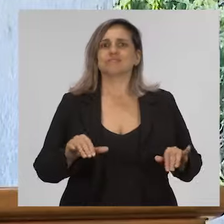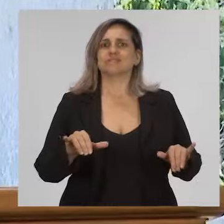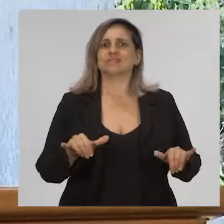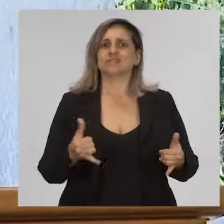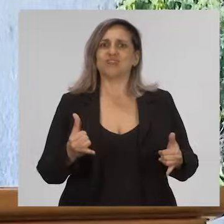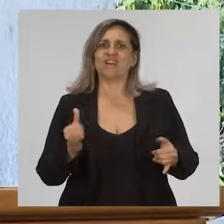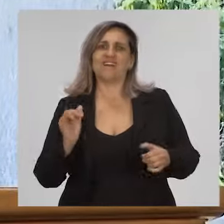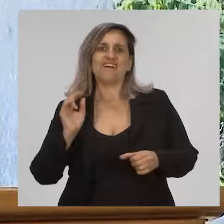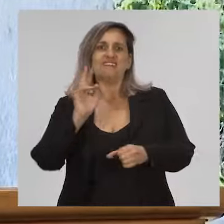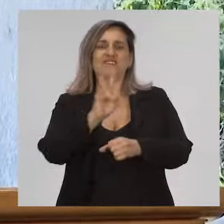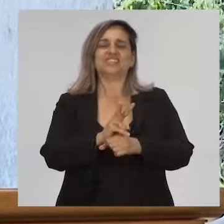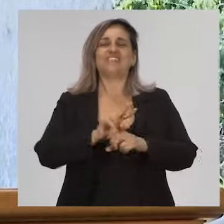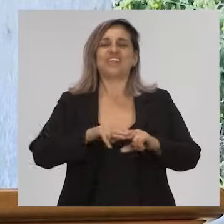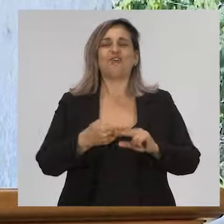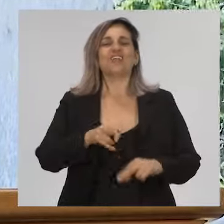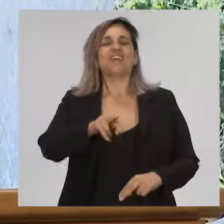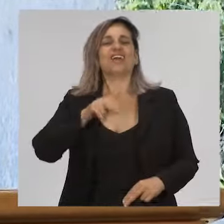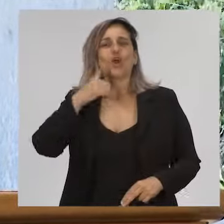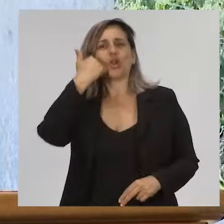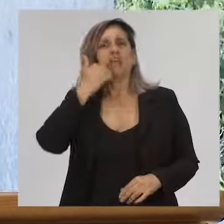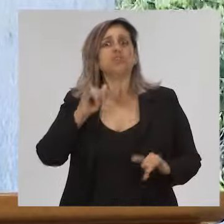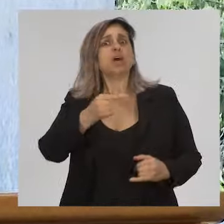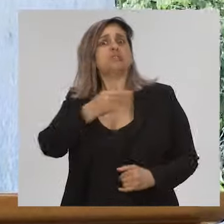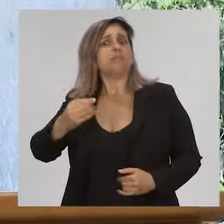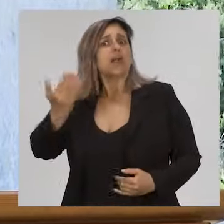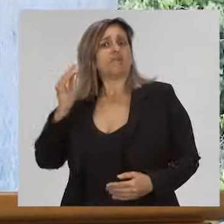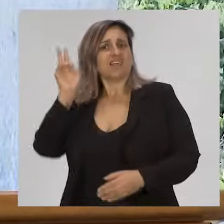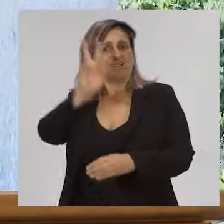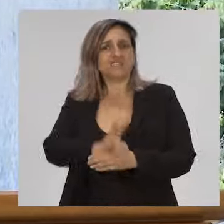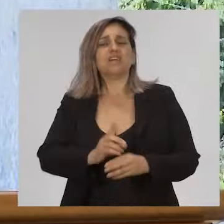Una vez más acá en Río Negro, estuvimos la semana pasada,